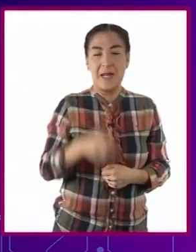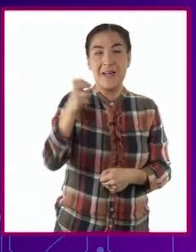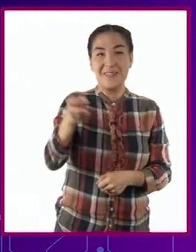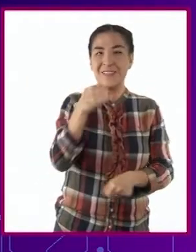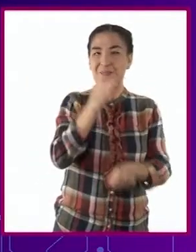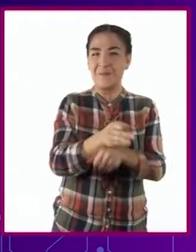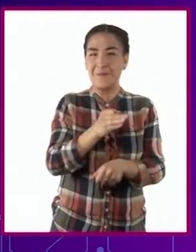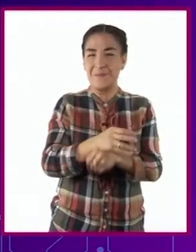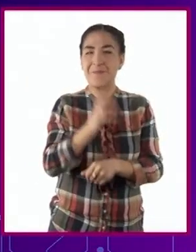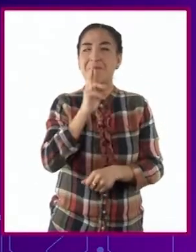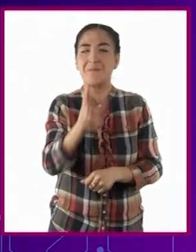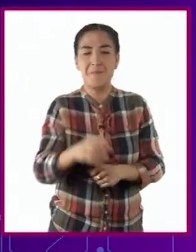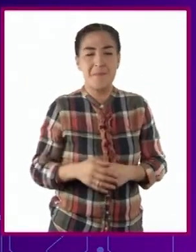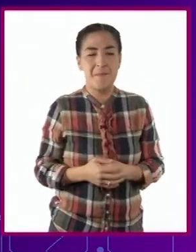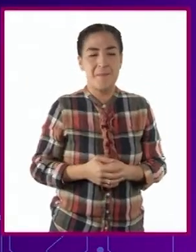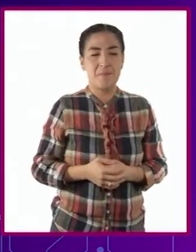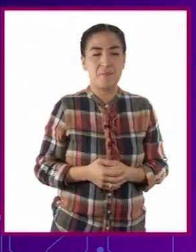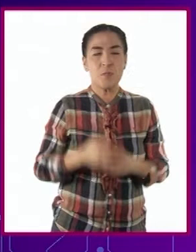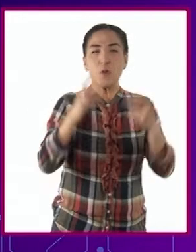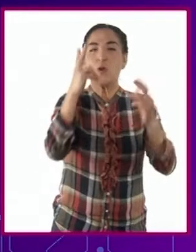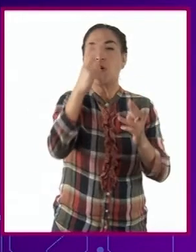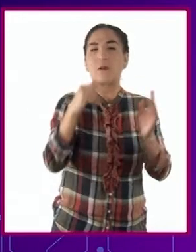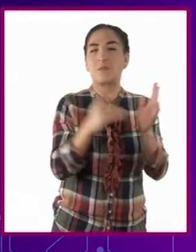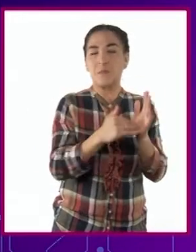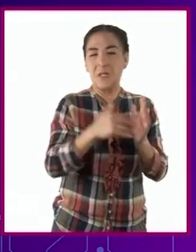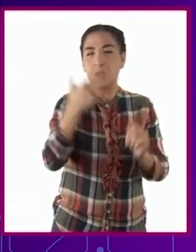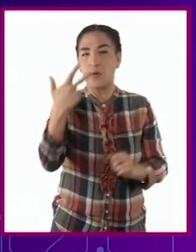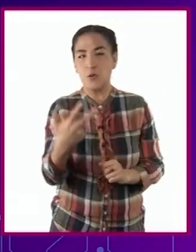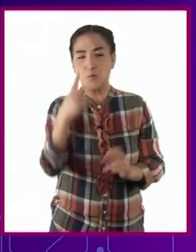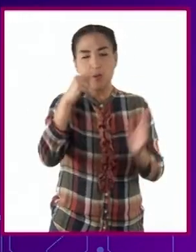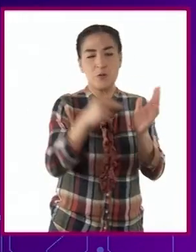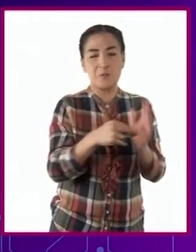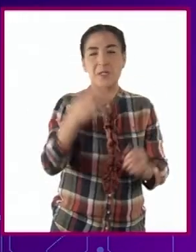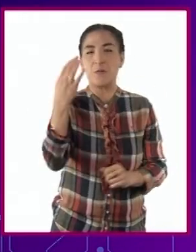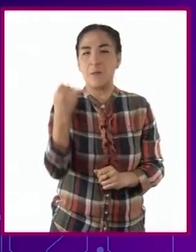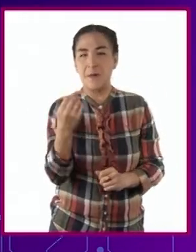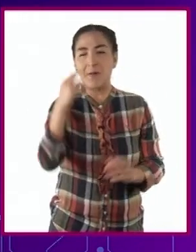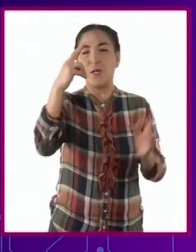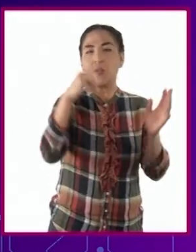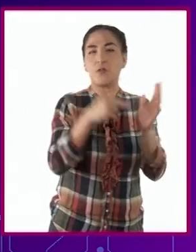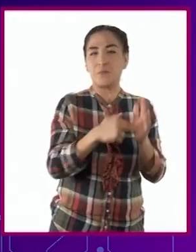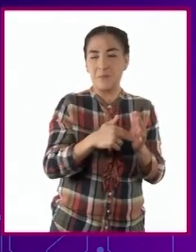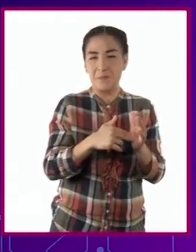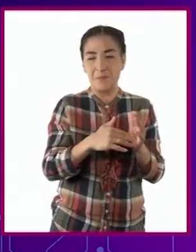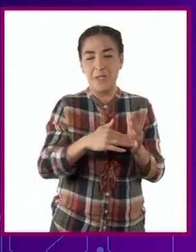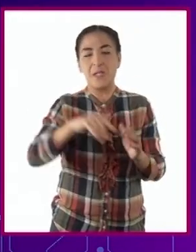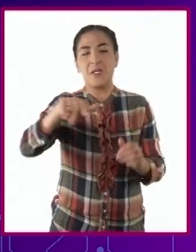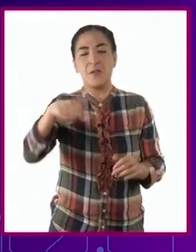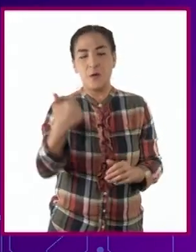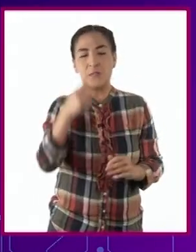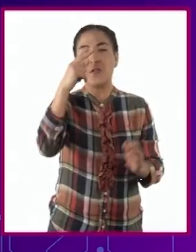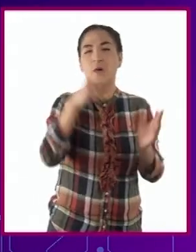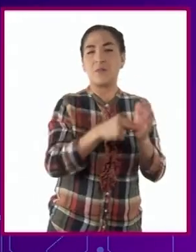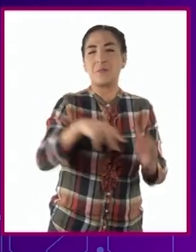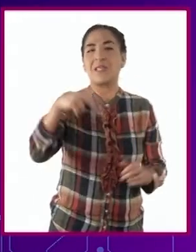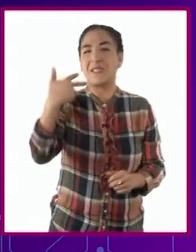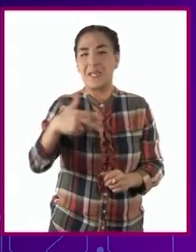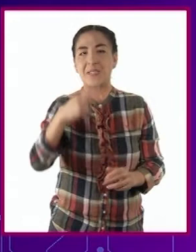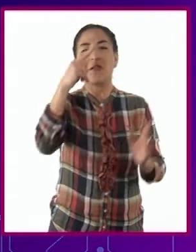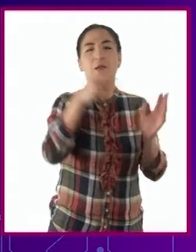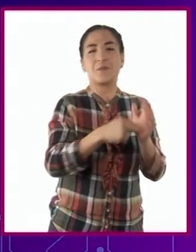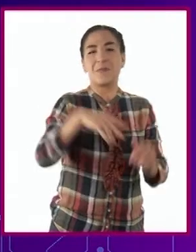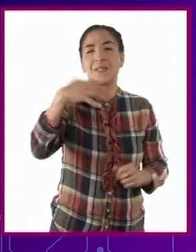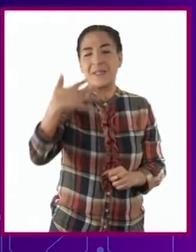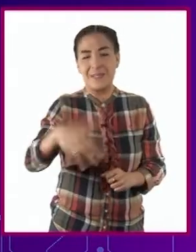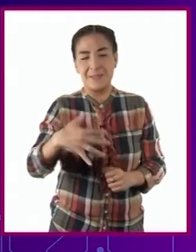esto ocurrió en los años 2008, 2009, 2012, 2013 y 2015,